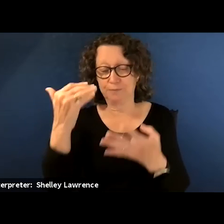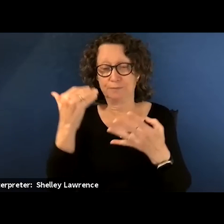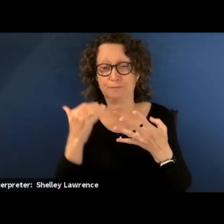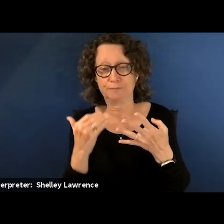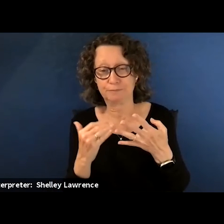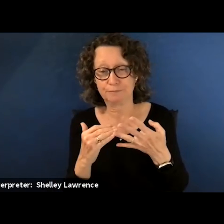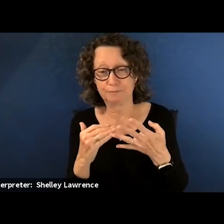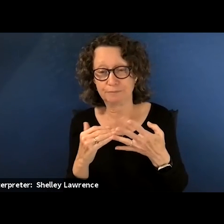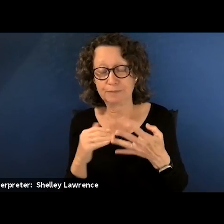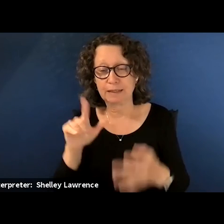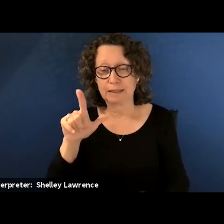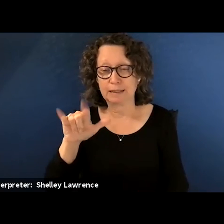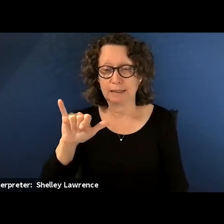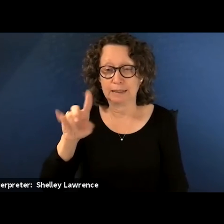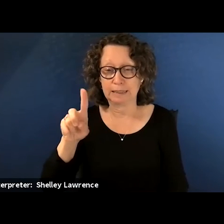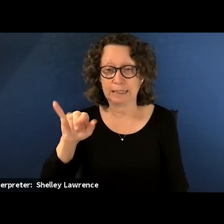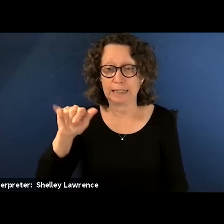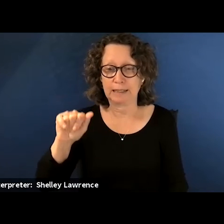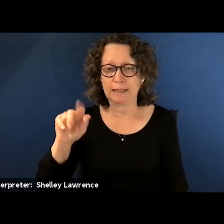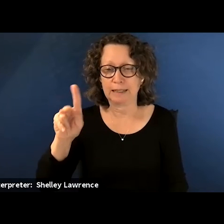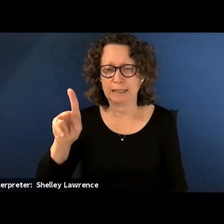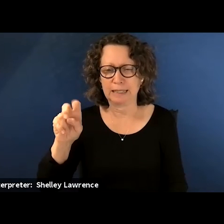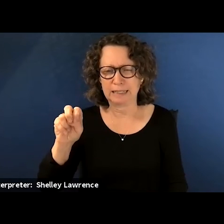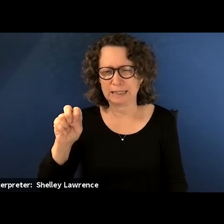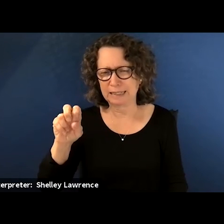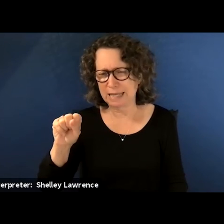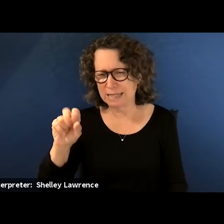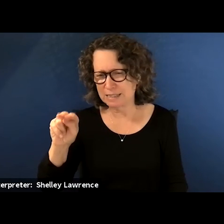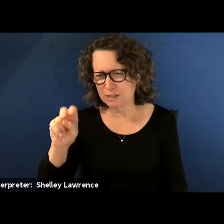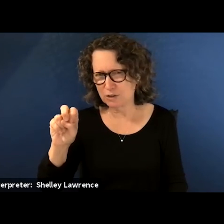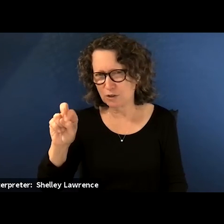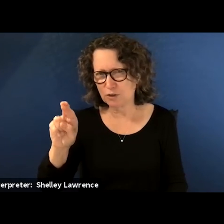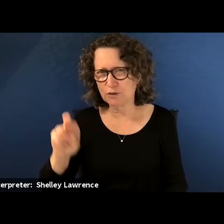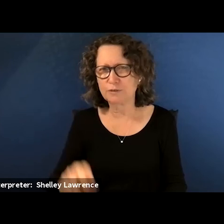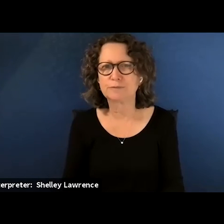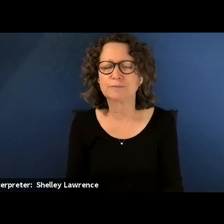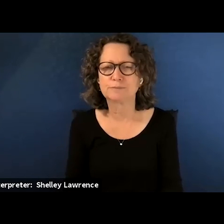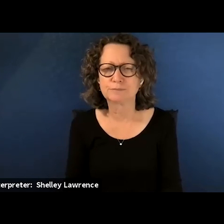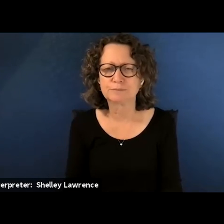Gracias. Nuestro siguiente orador es Lydia Kessner.